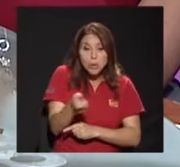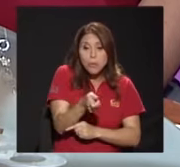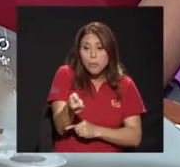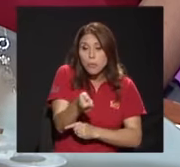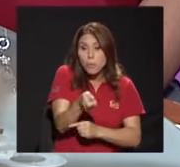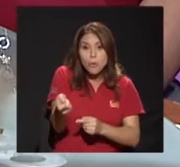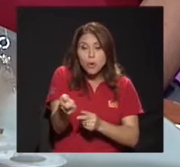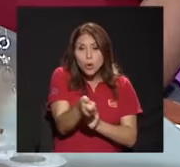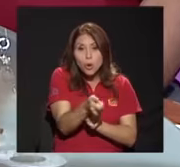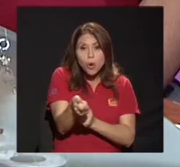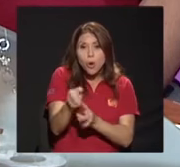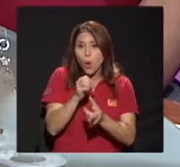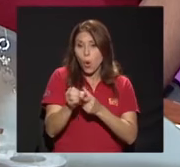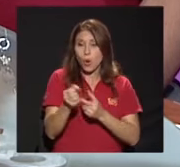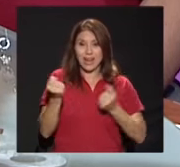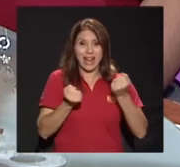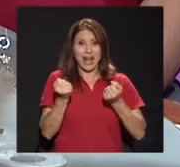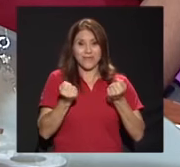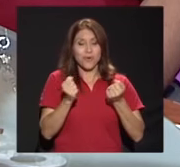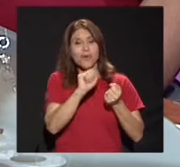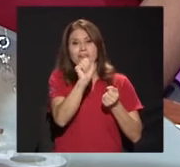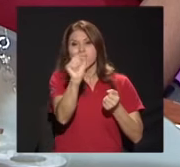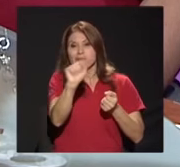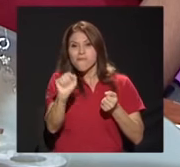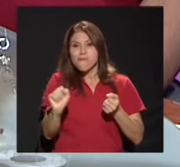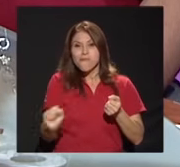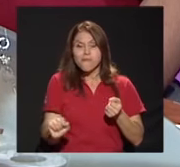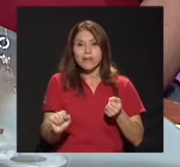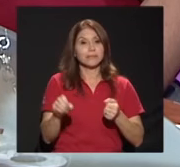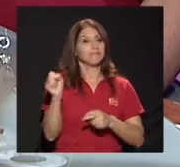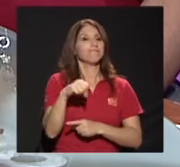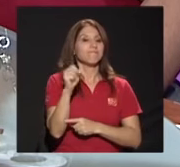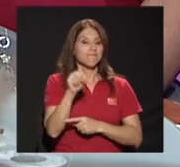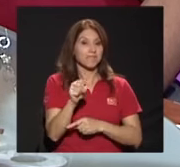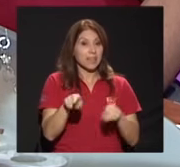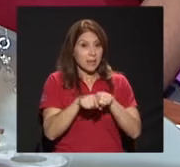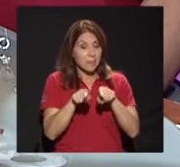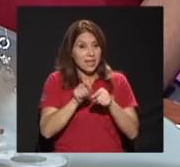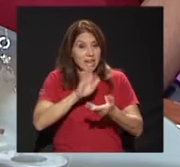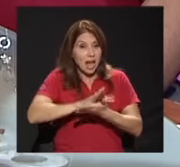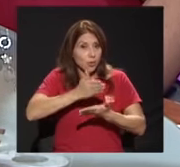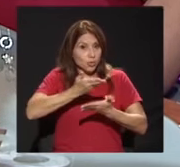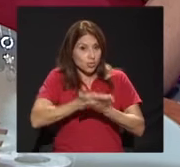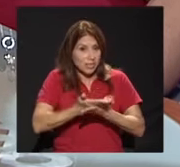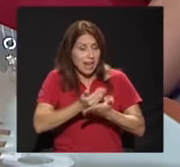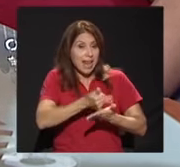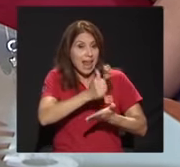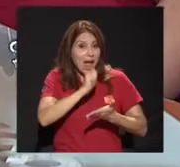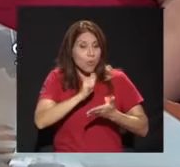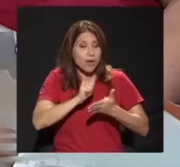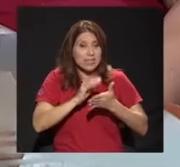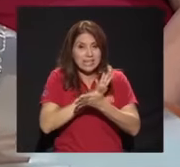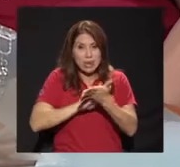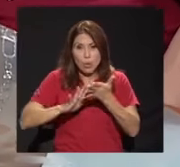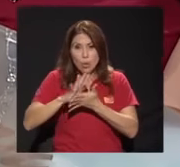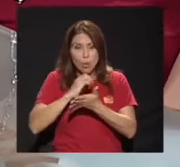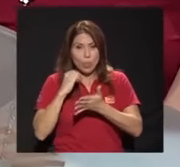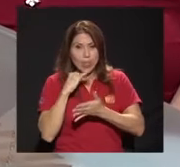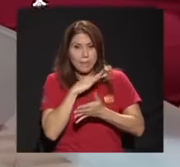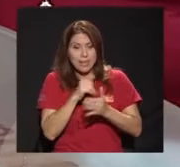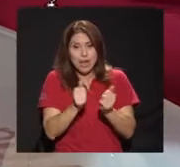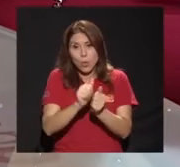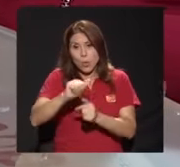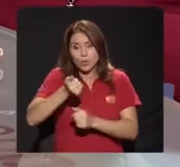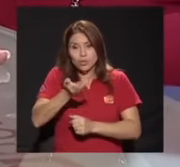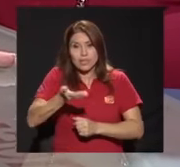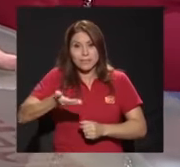Y en la cocina, que es donde precisamente más se contamina el agua con otros aspectos, pues ahí la recomendación, digamos, más práctica es no